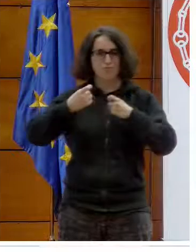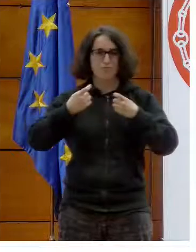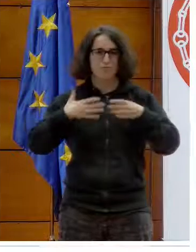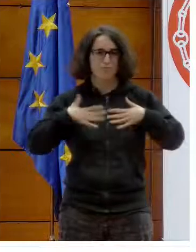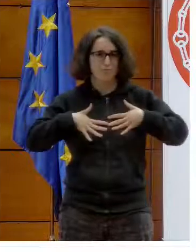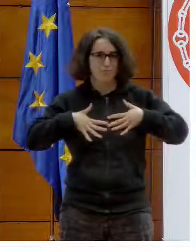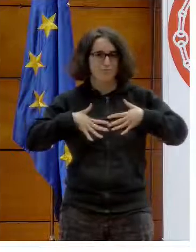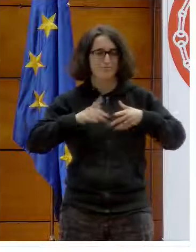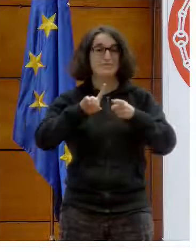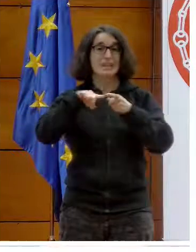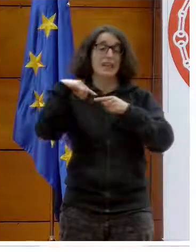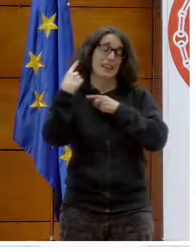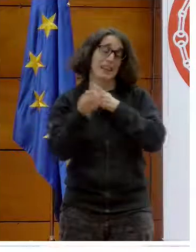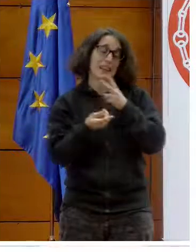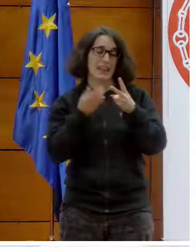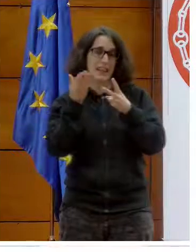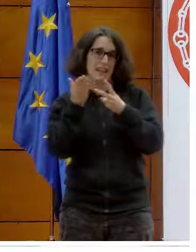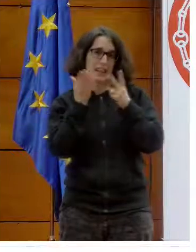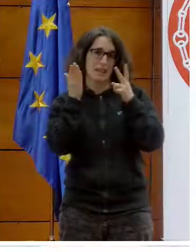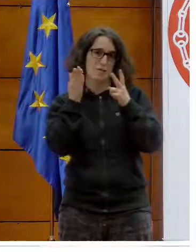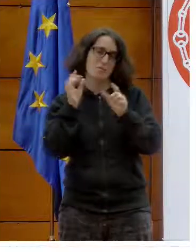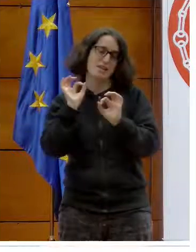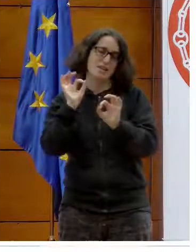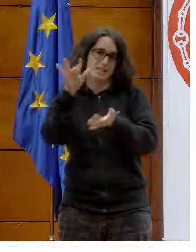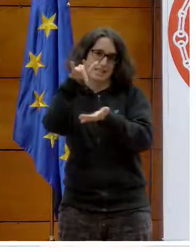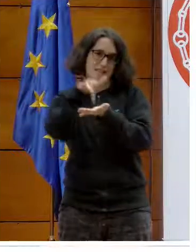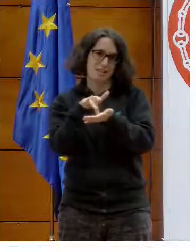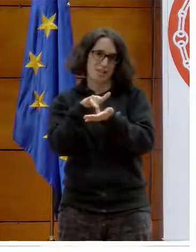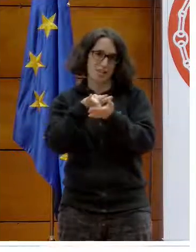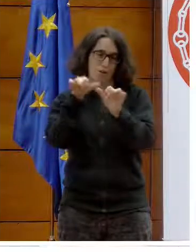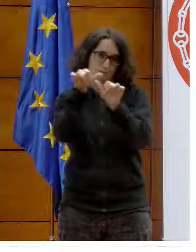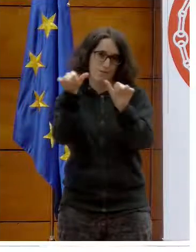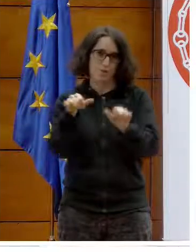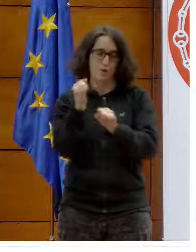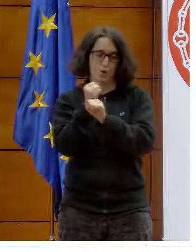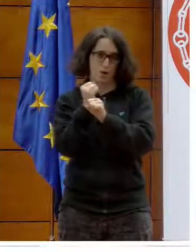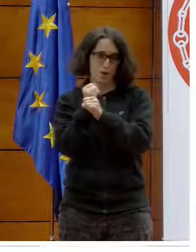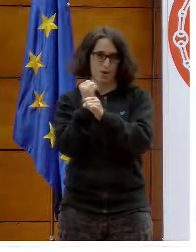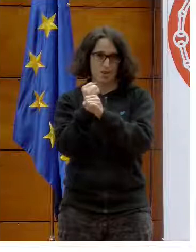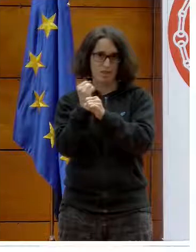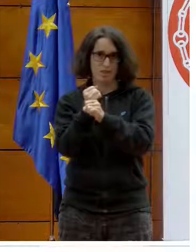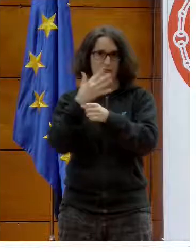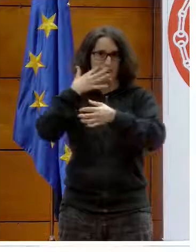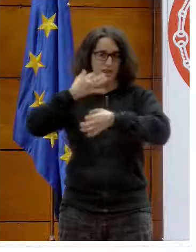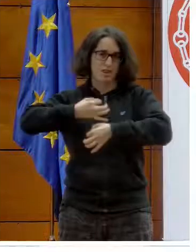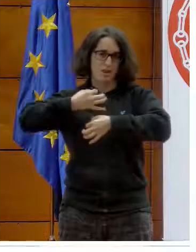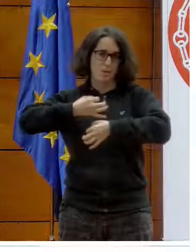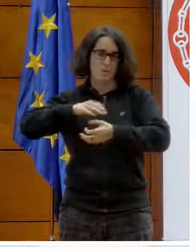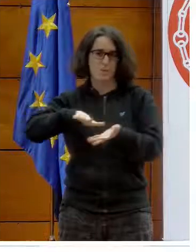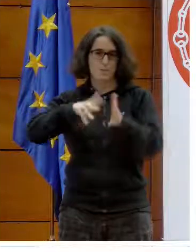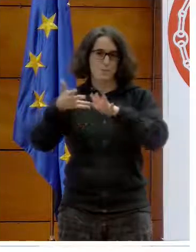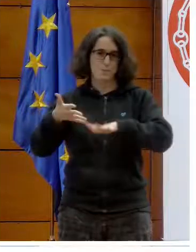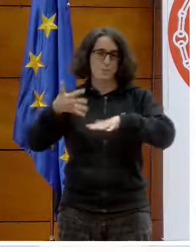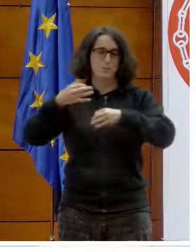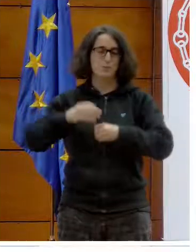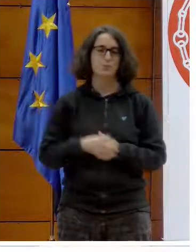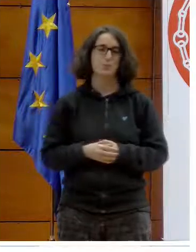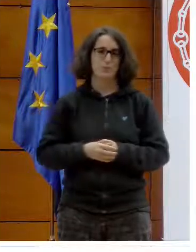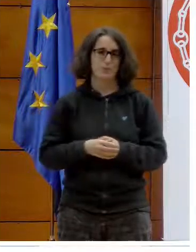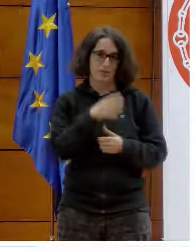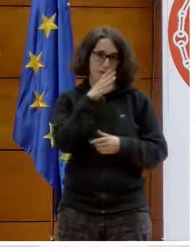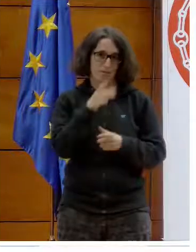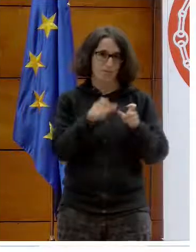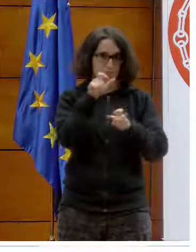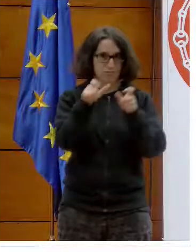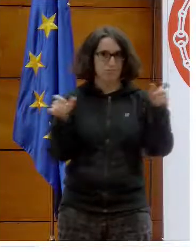establecer un trabajo pues, más estructurado y una metodología de trabajo. Por eso trabajamos con un mayor número de participantes que